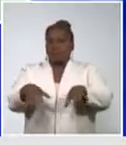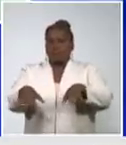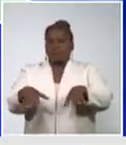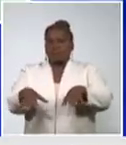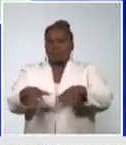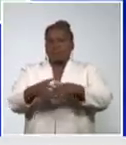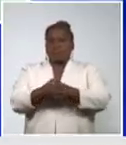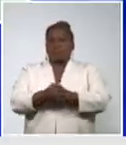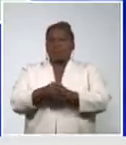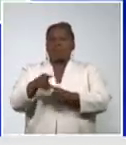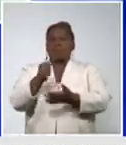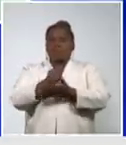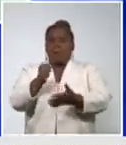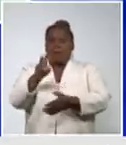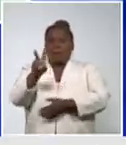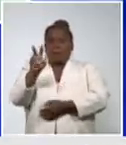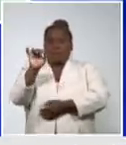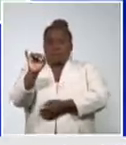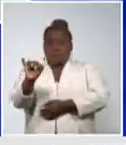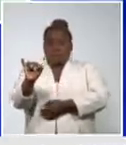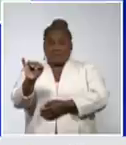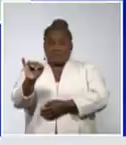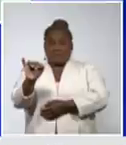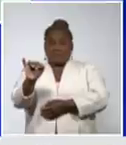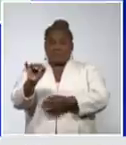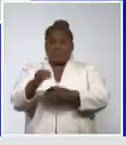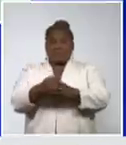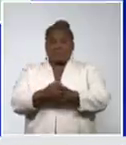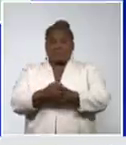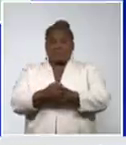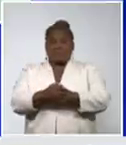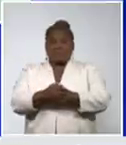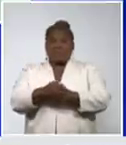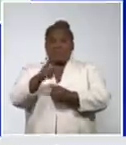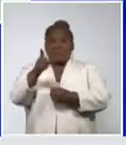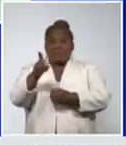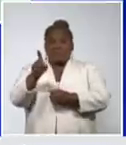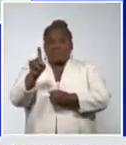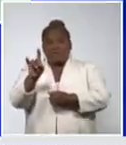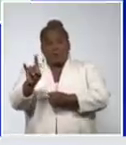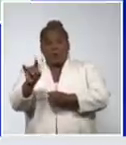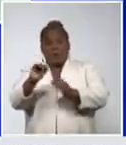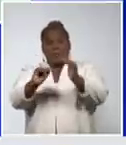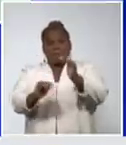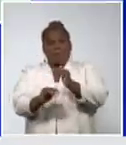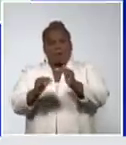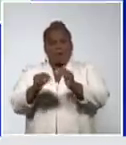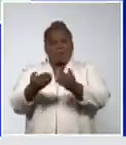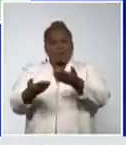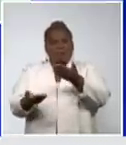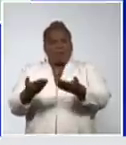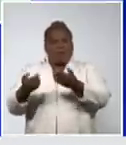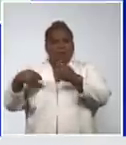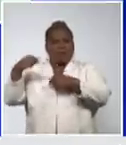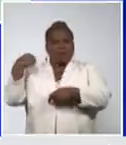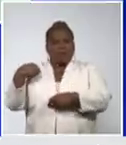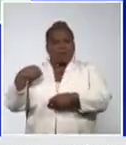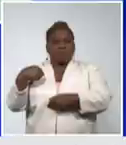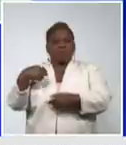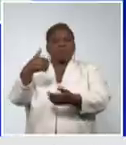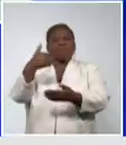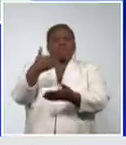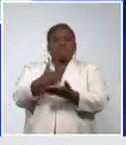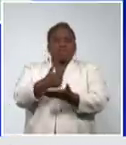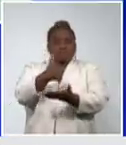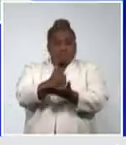confirma 26 casos autóctonos ayer, 19 menos que el día anterior. El mayor número, además donde